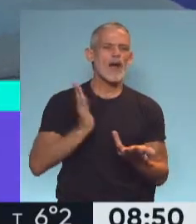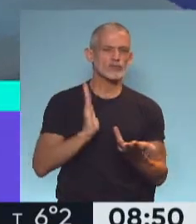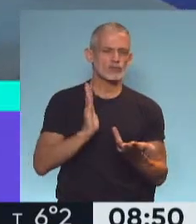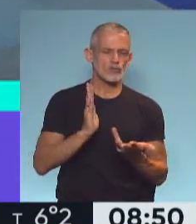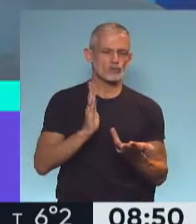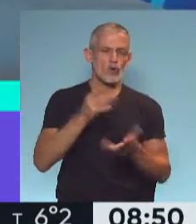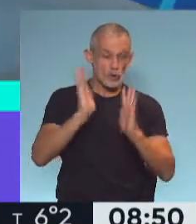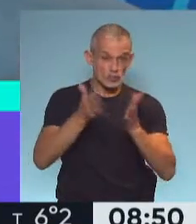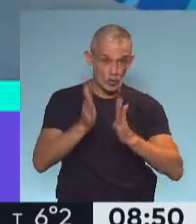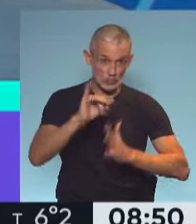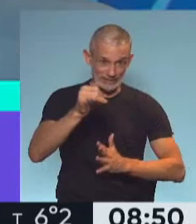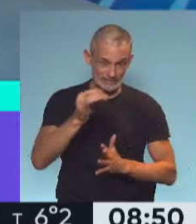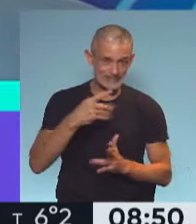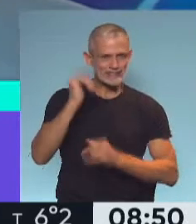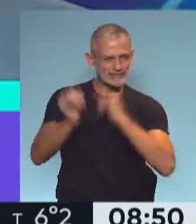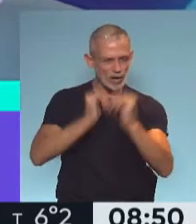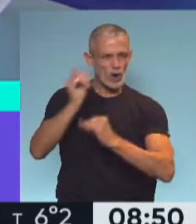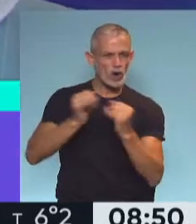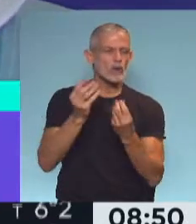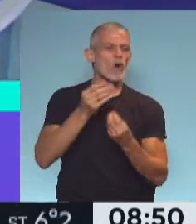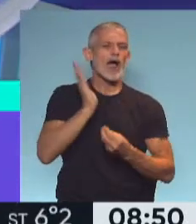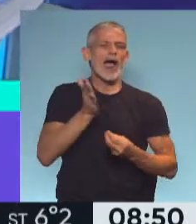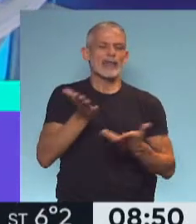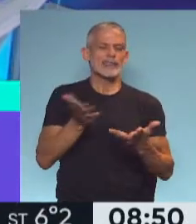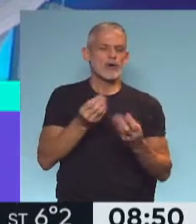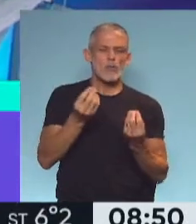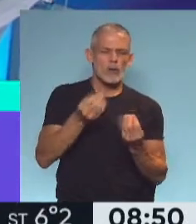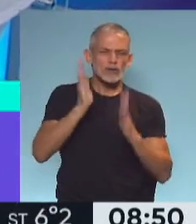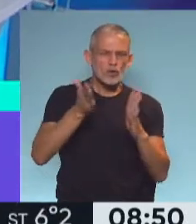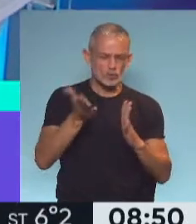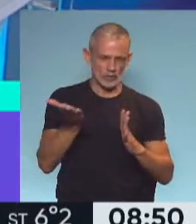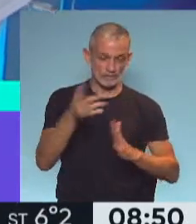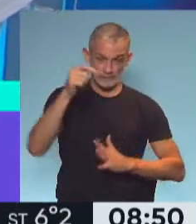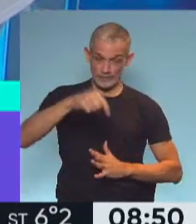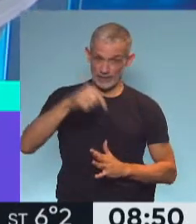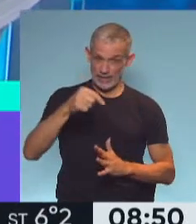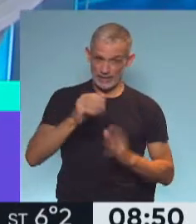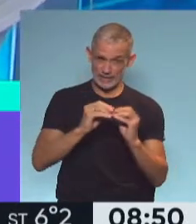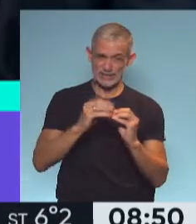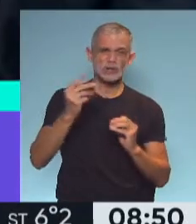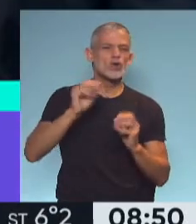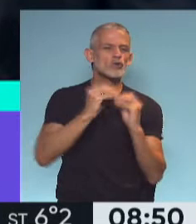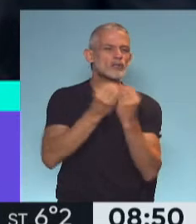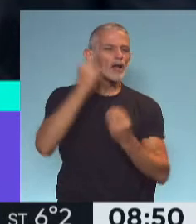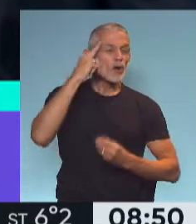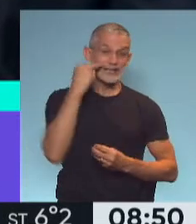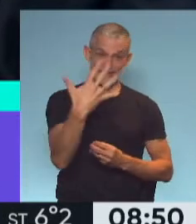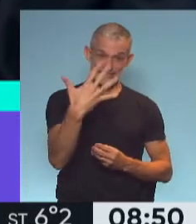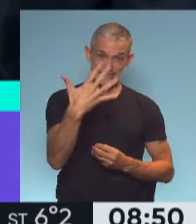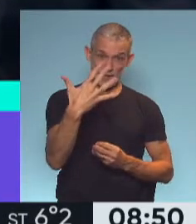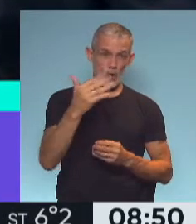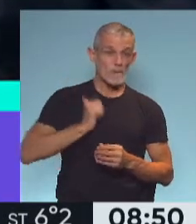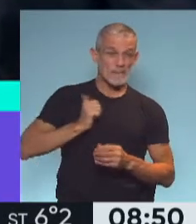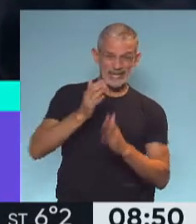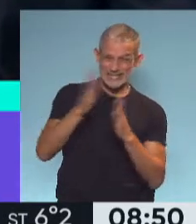de las torturas en qué circunstancias era era un castigo por qué razón en este caso en particular hay 95 militares acusados y